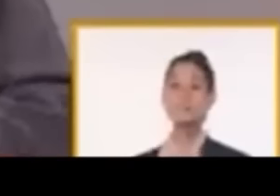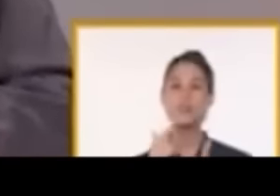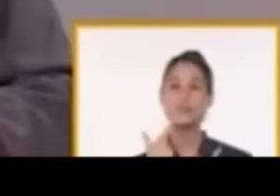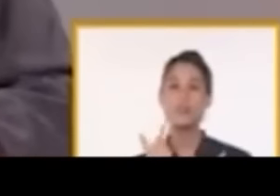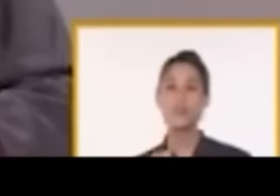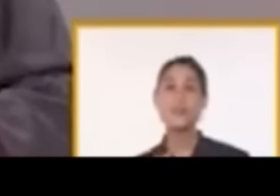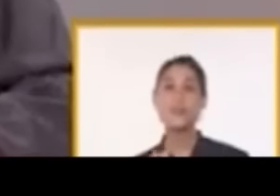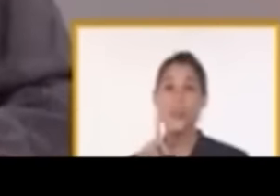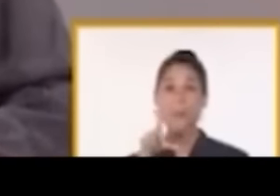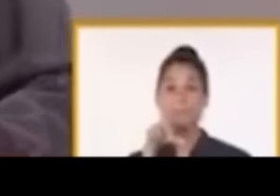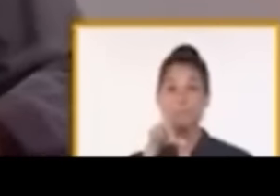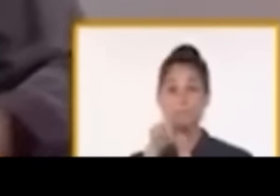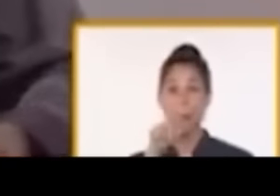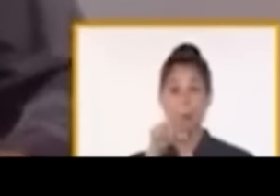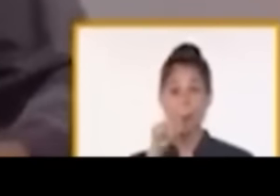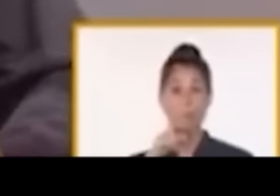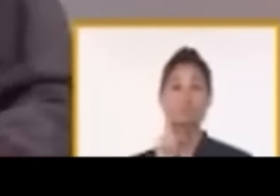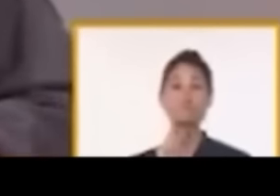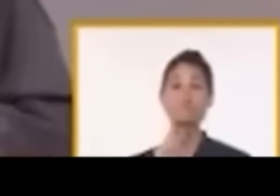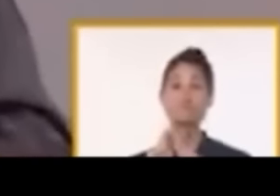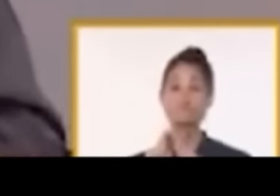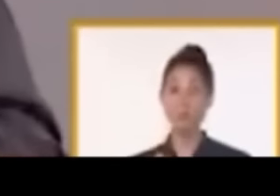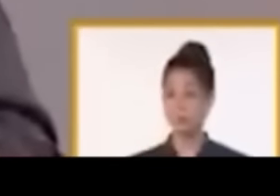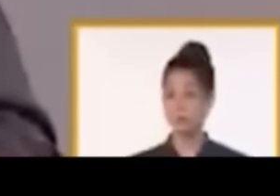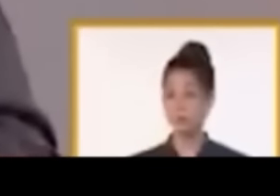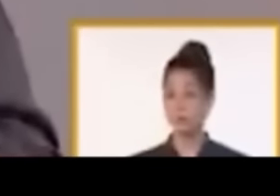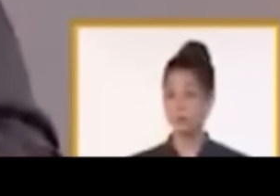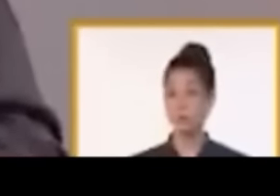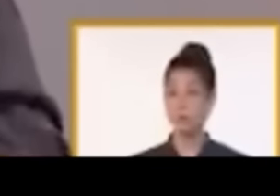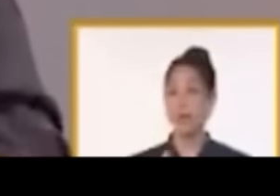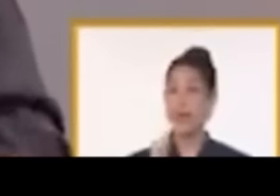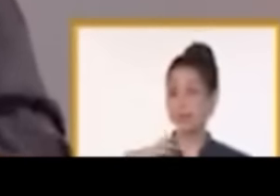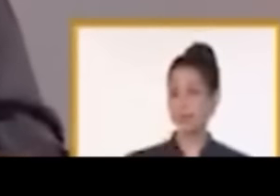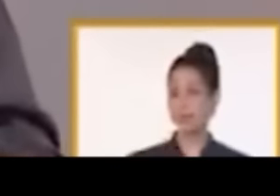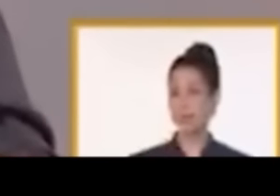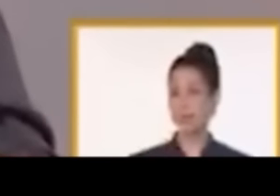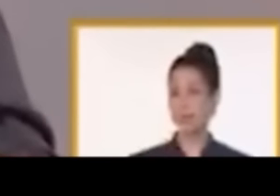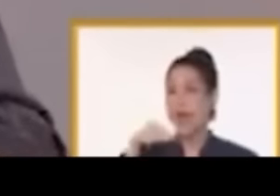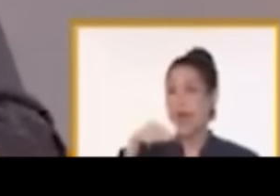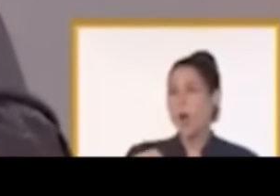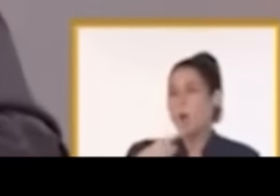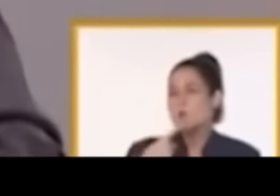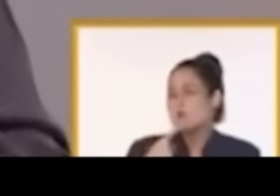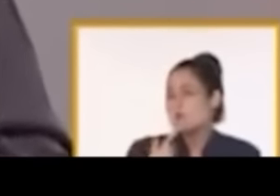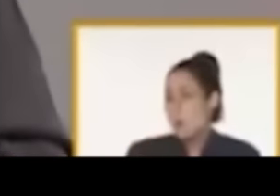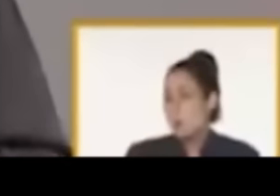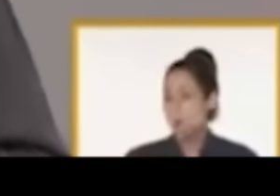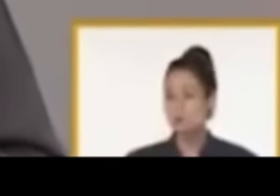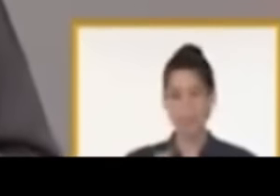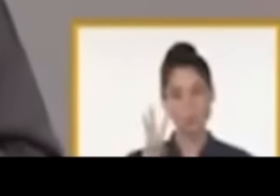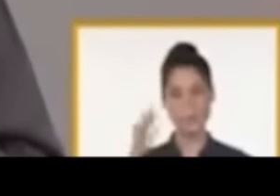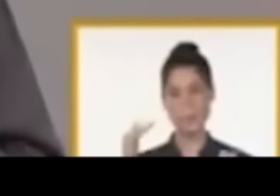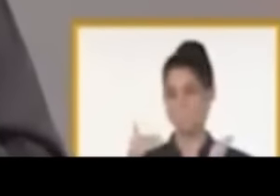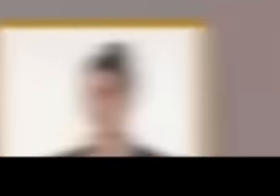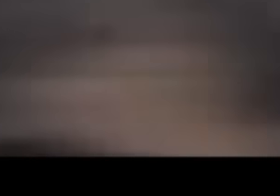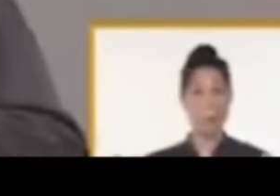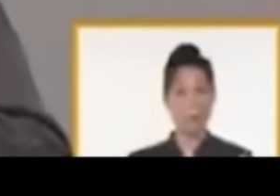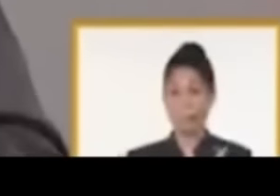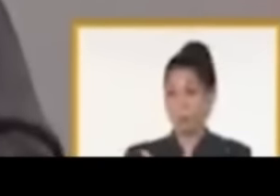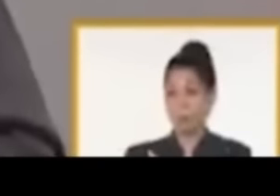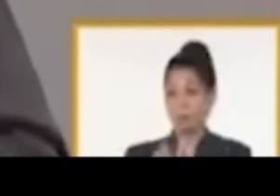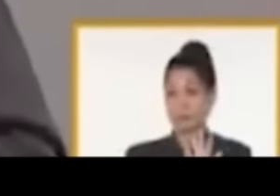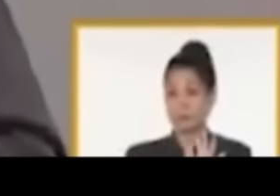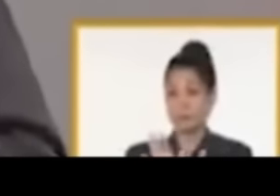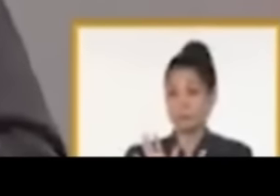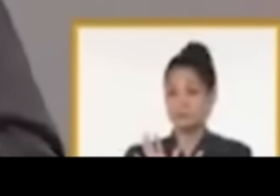gallinas entre las ponedoras los reproductores y los reemplazo hoy Contamos con 3 millones hemos decrecido 5 millones de gallina en 4 años